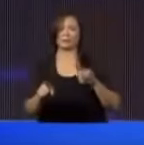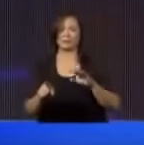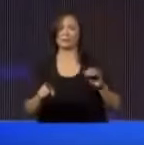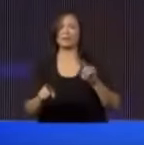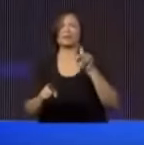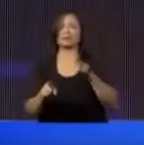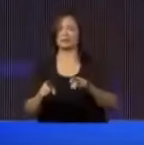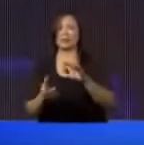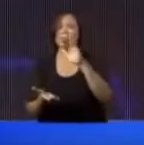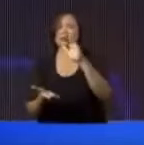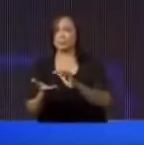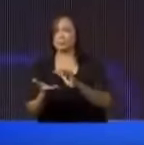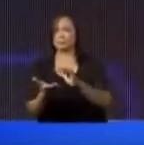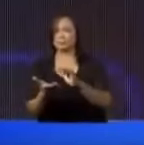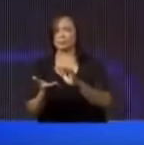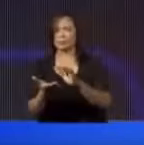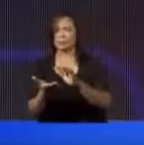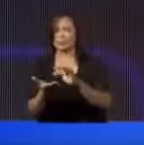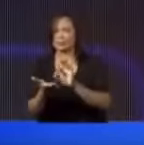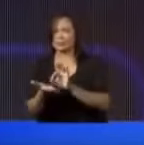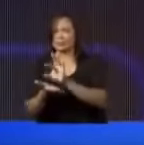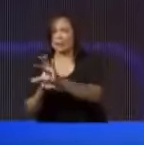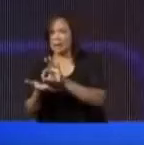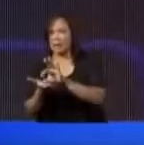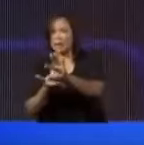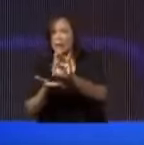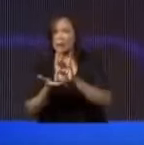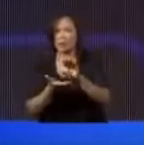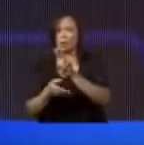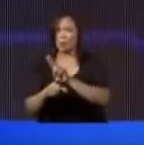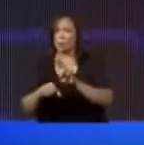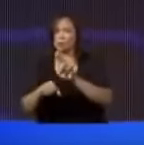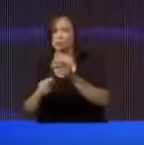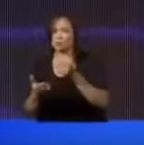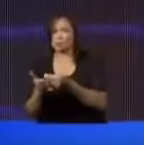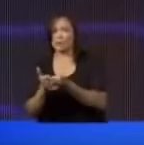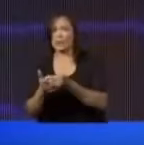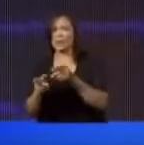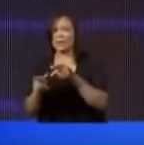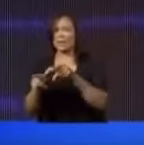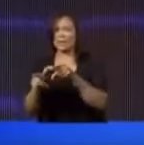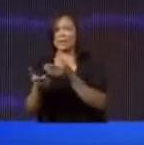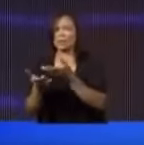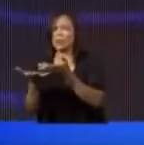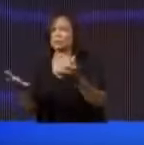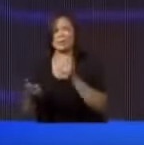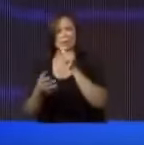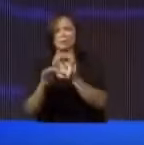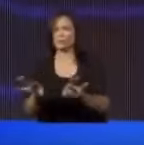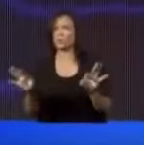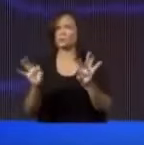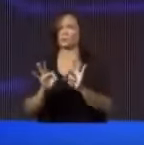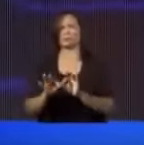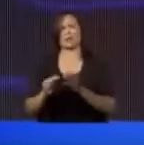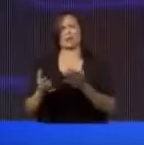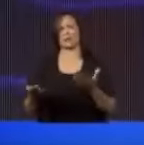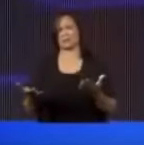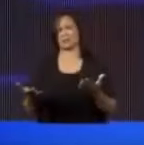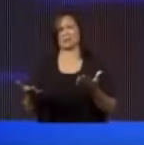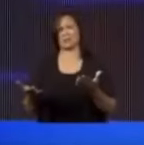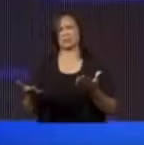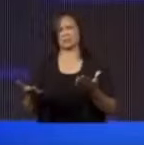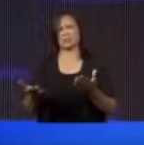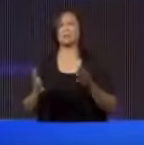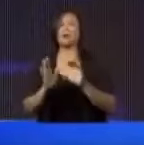sentido de que hay que disminuir el gasto tributario que hace el gobierno en áreas que no son realmente trascendentes o importantes para